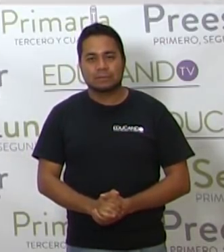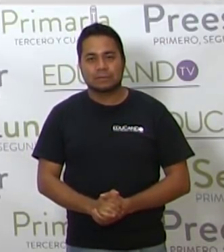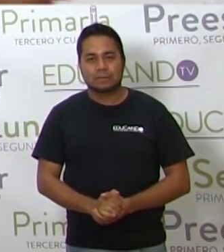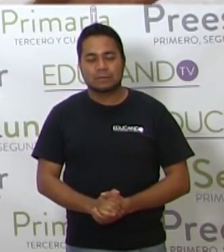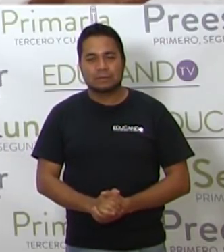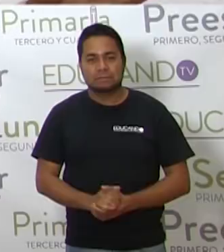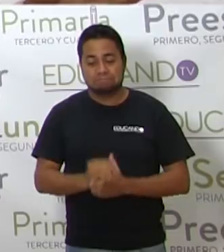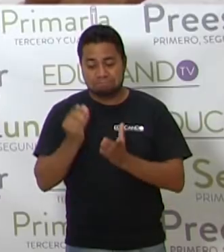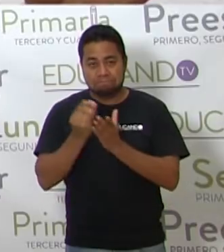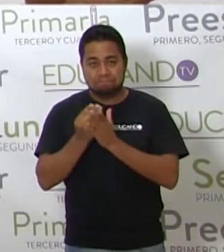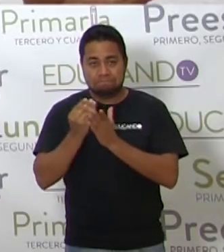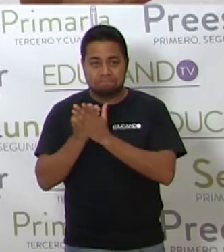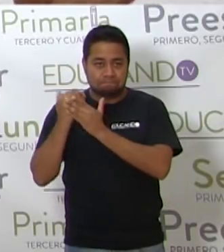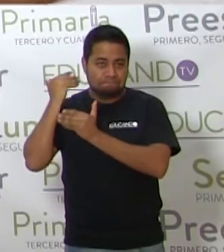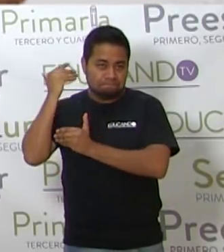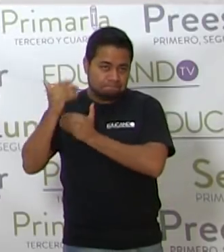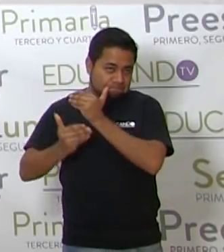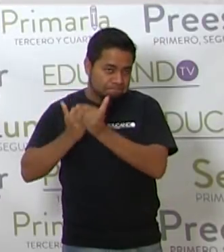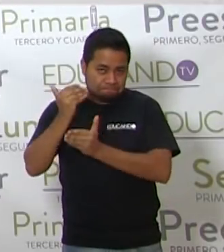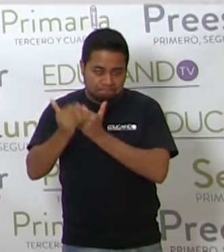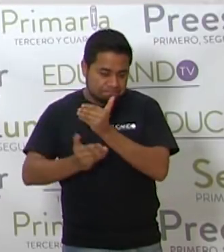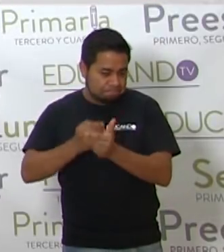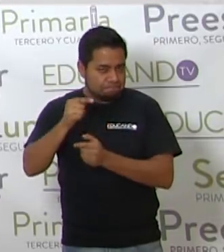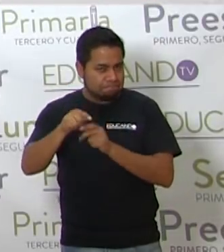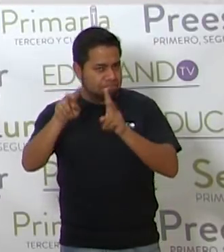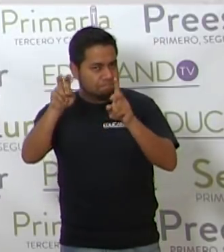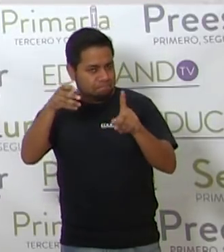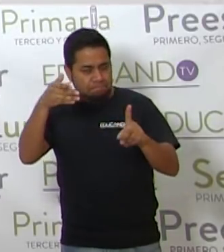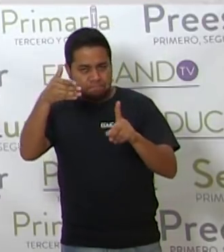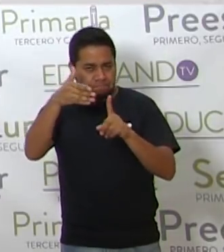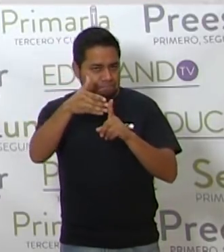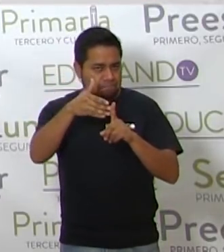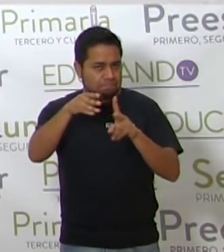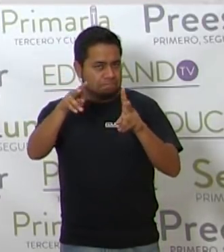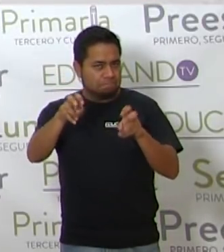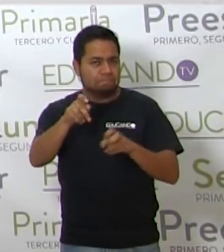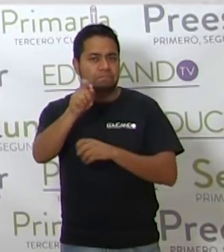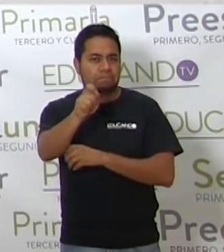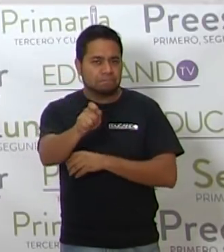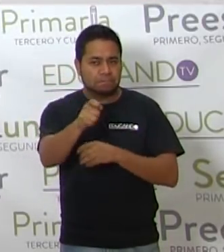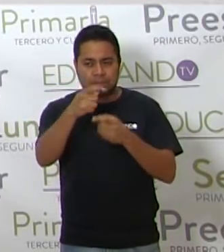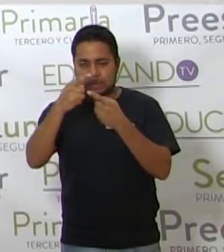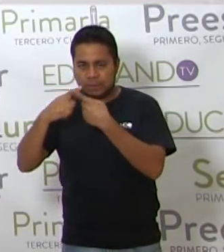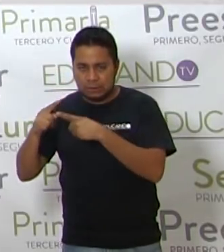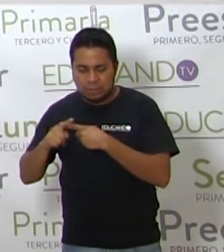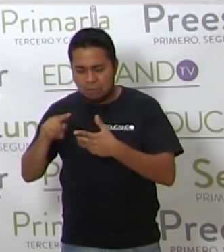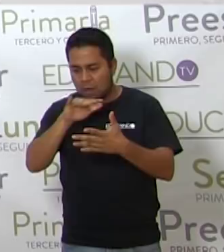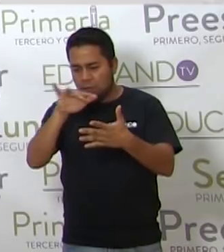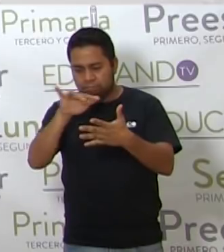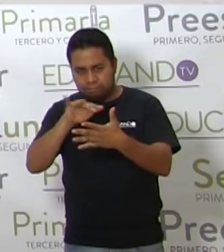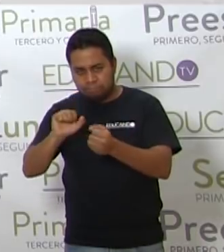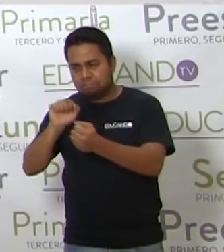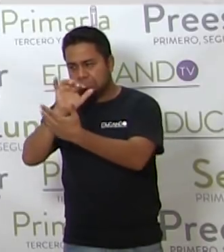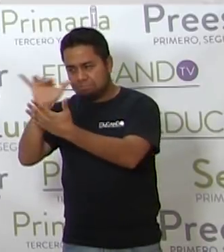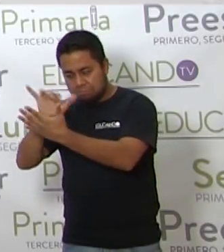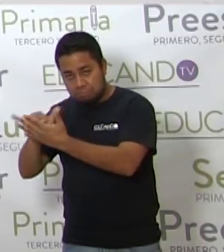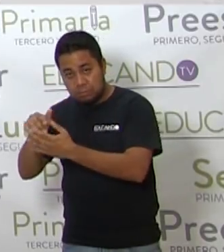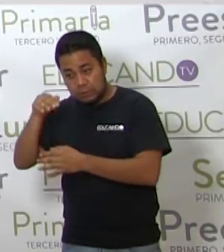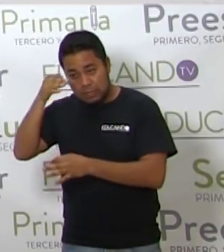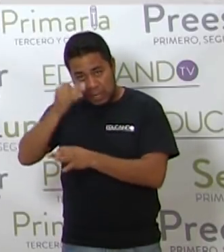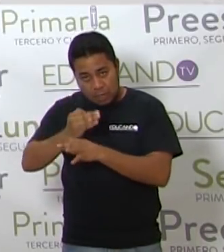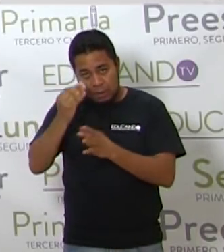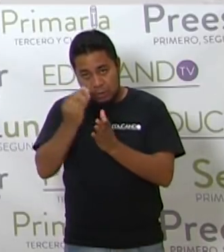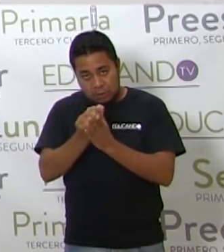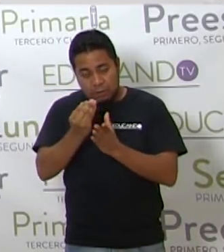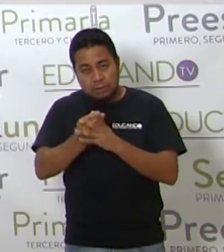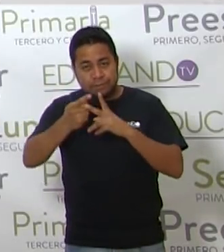A lo largo de todas estas sesiones hemos trabajado todo lo relacionado con lo que son diferentes tipos de textos. En esta sesión vamos a